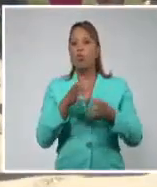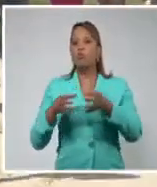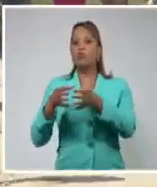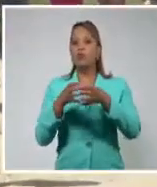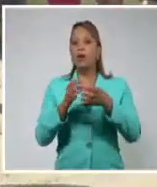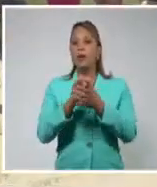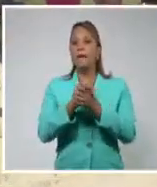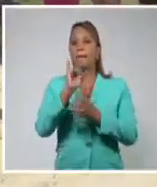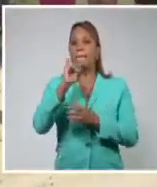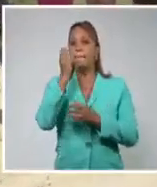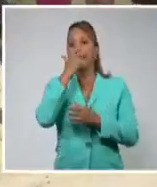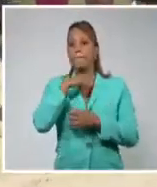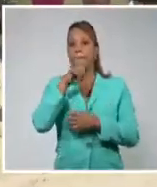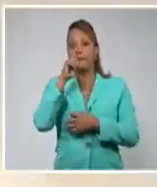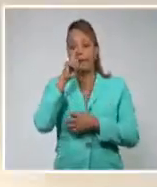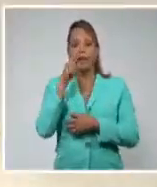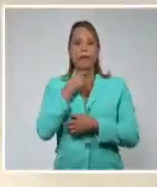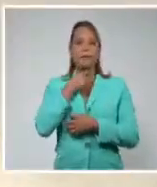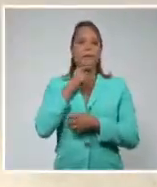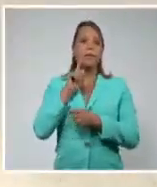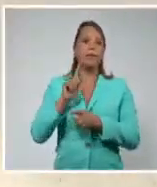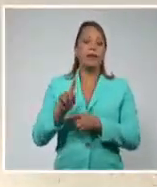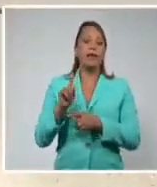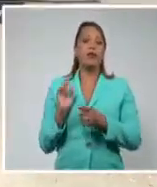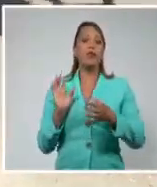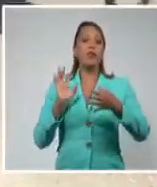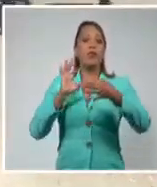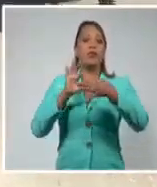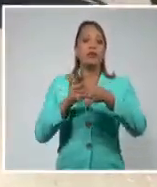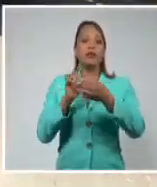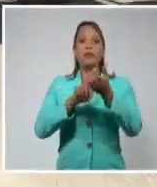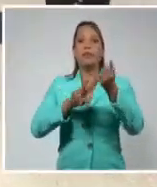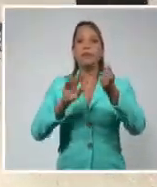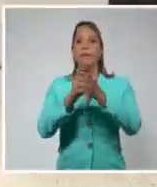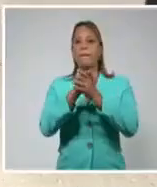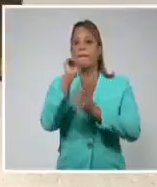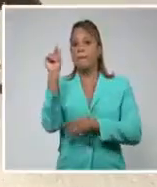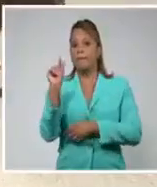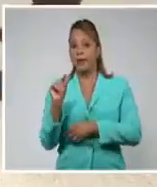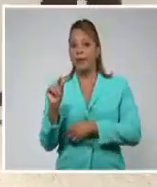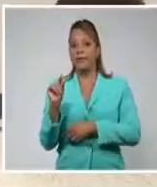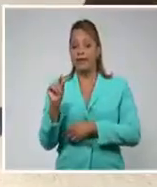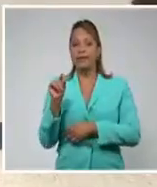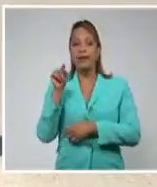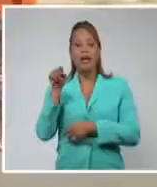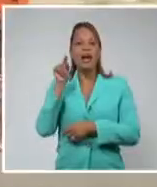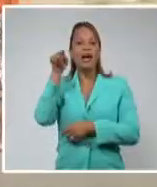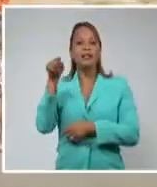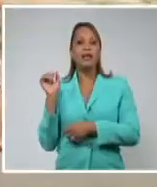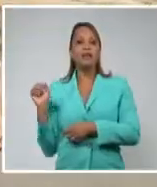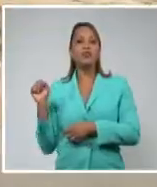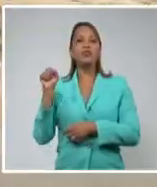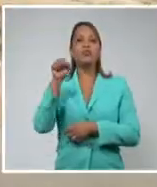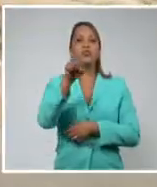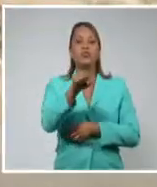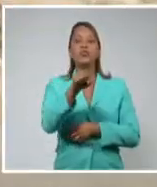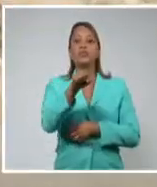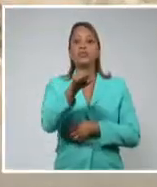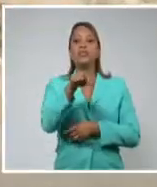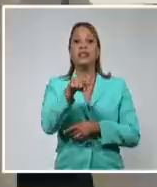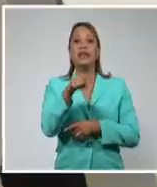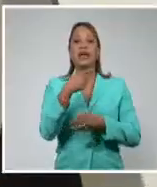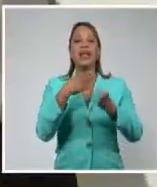Minas Barreras, por ejemplo, colinda con la provincia de Mayabeque. Hasta allí llega la denominada